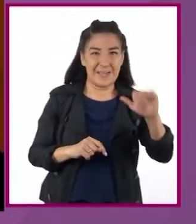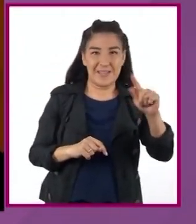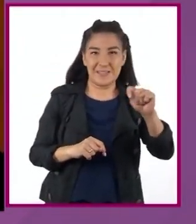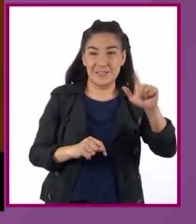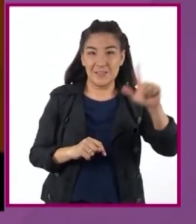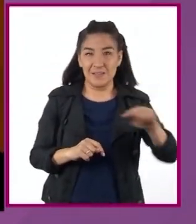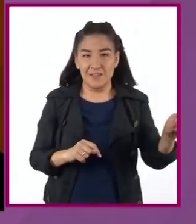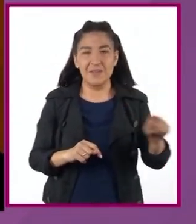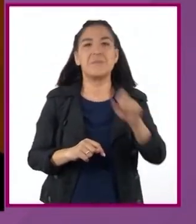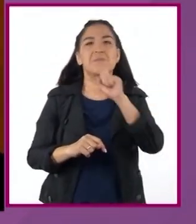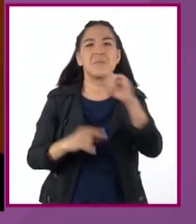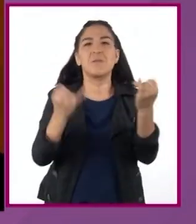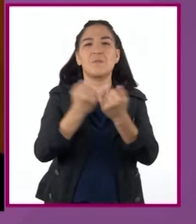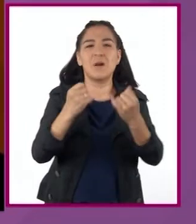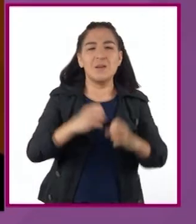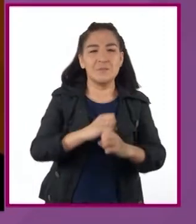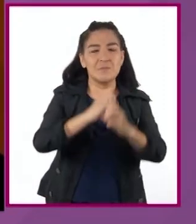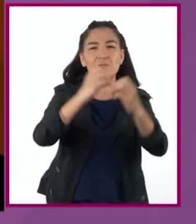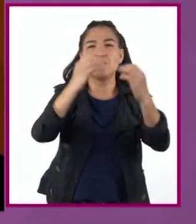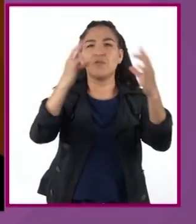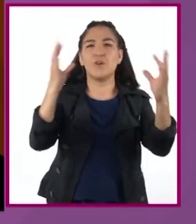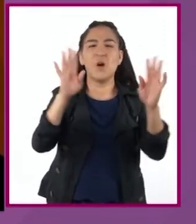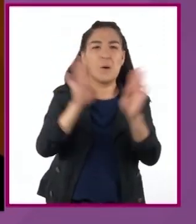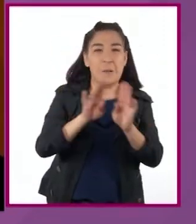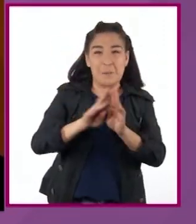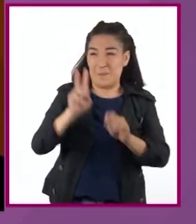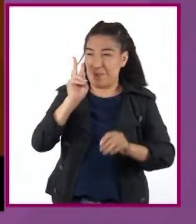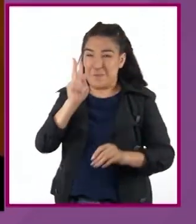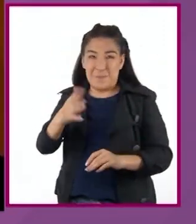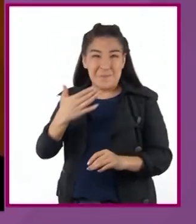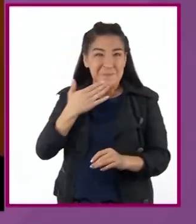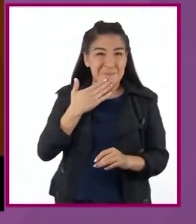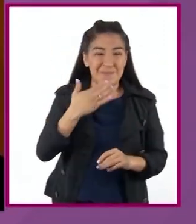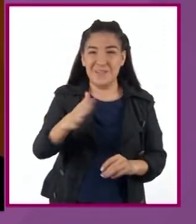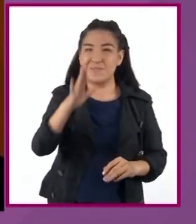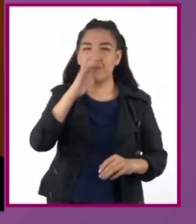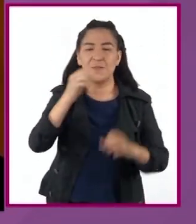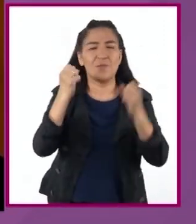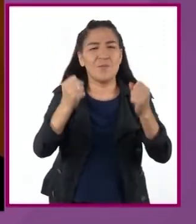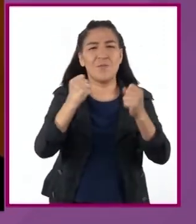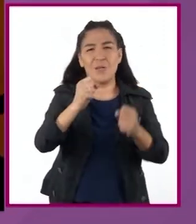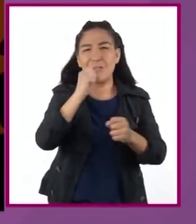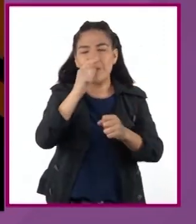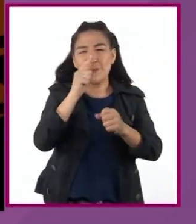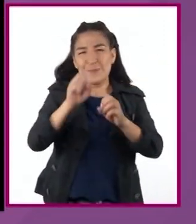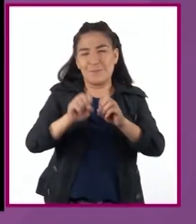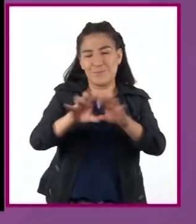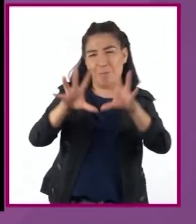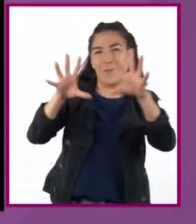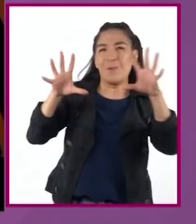igual resplandor. No se les podía ver directamente de tanto que brillaban.